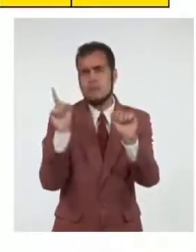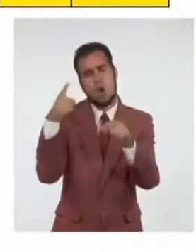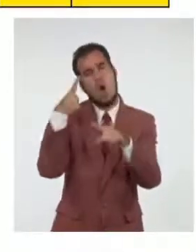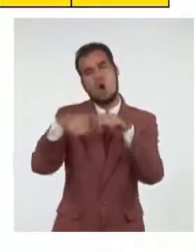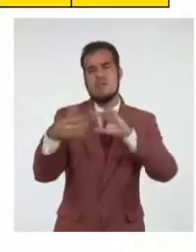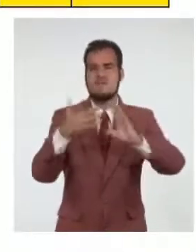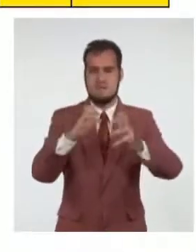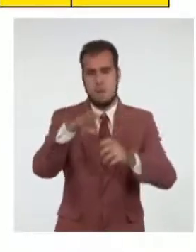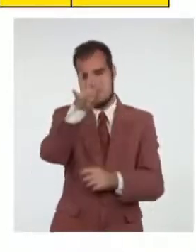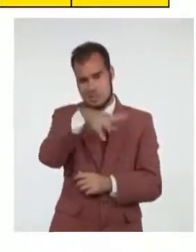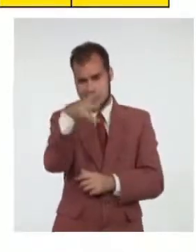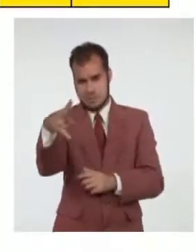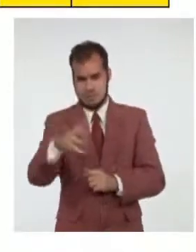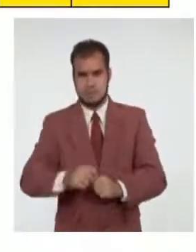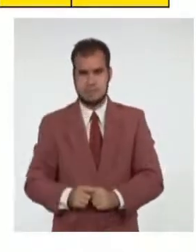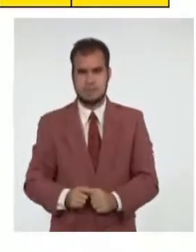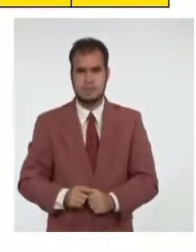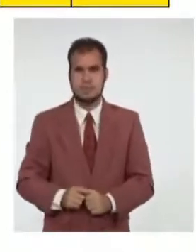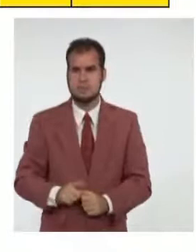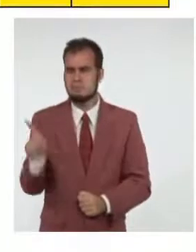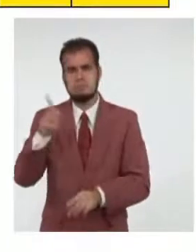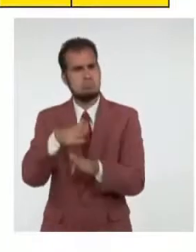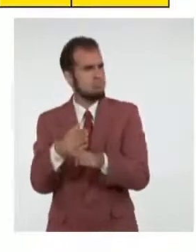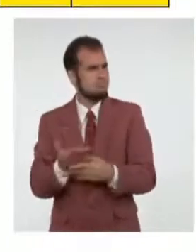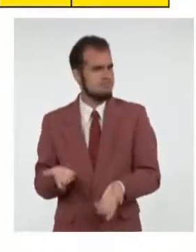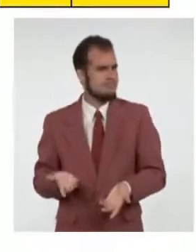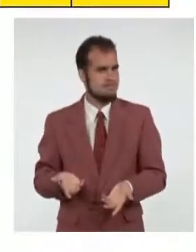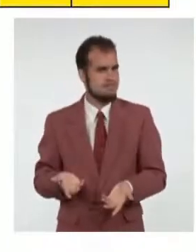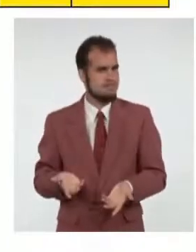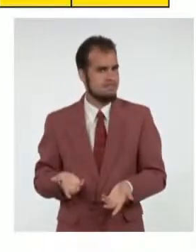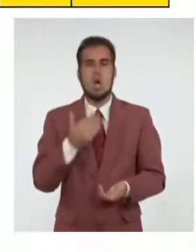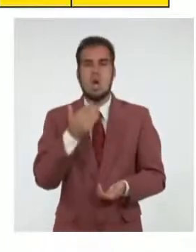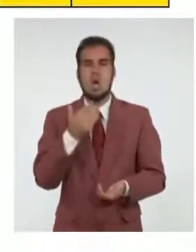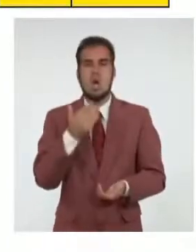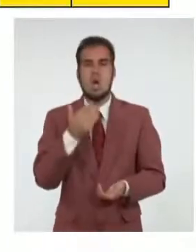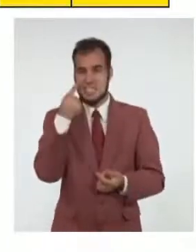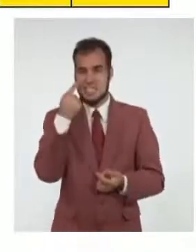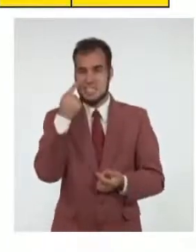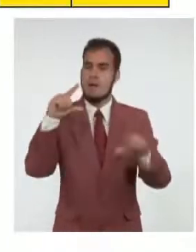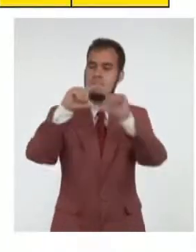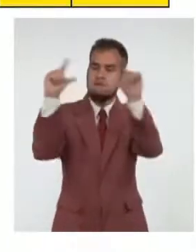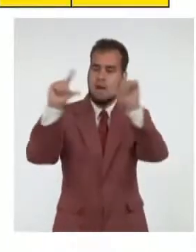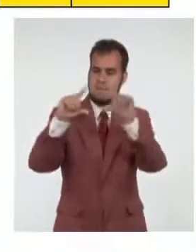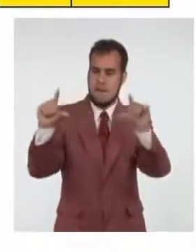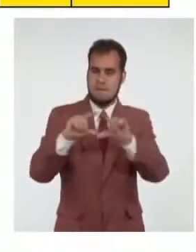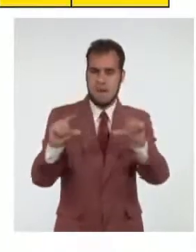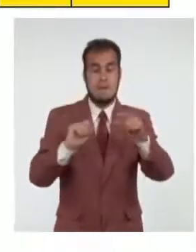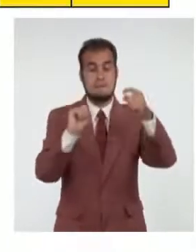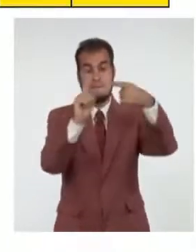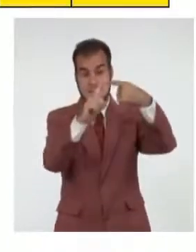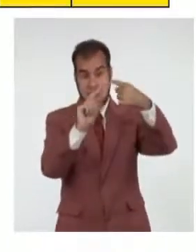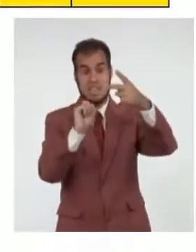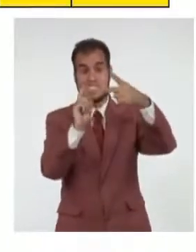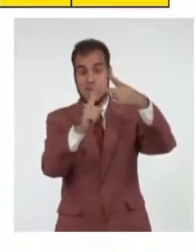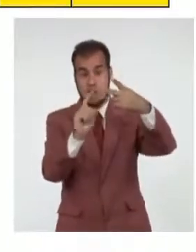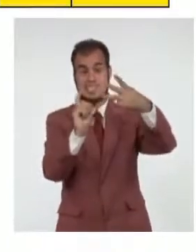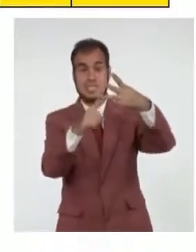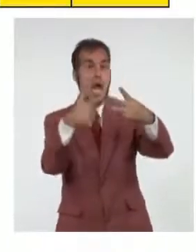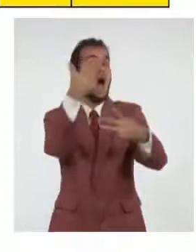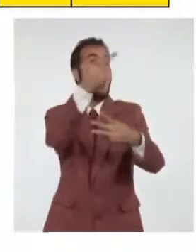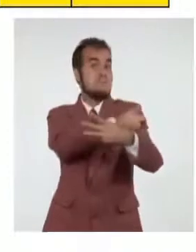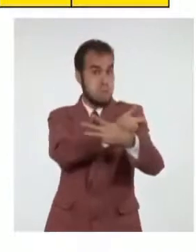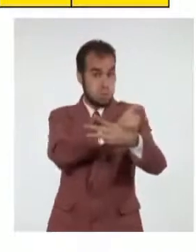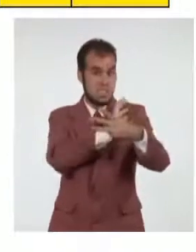decir cuántas vacunas se han puesto en primera, segunda y tercera dosis, según ensayo, estudio e intervención, y